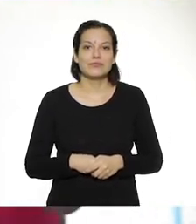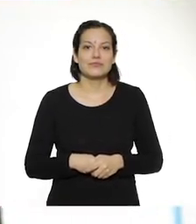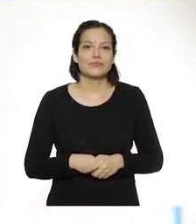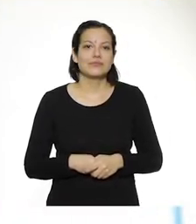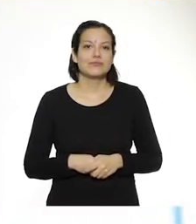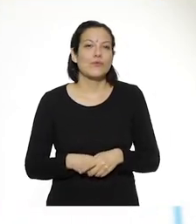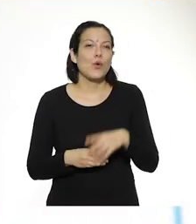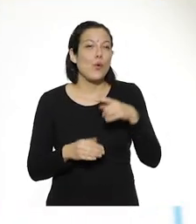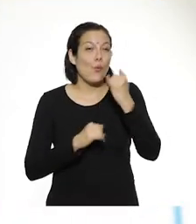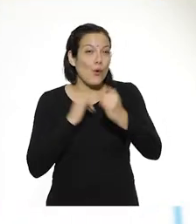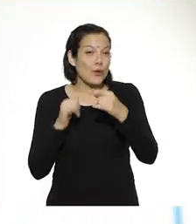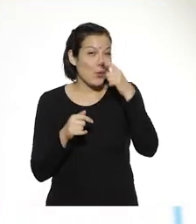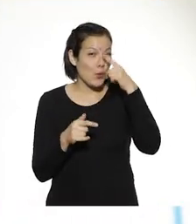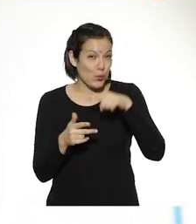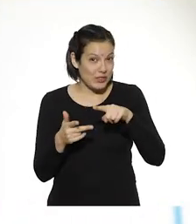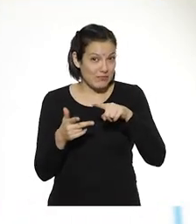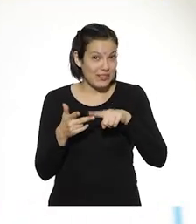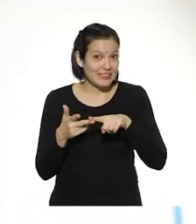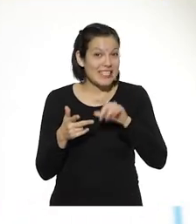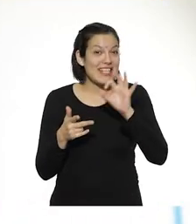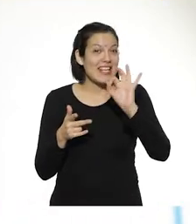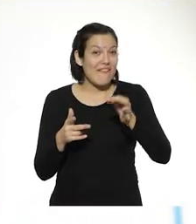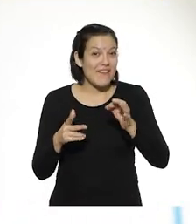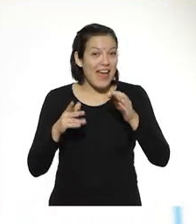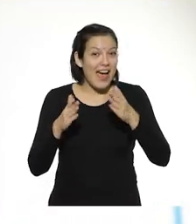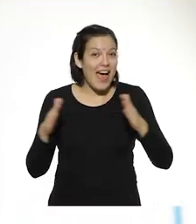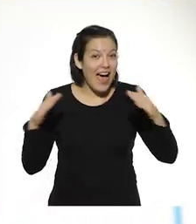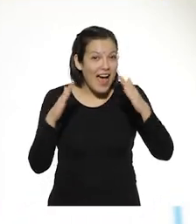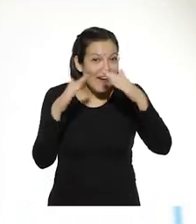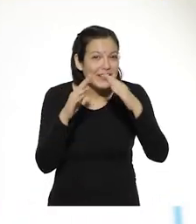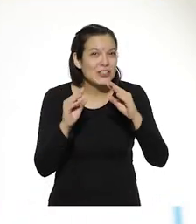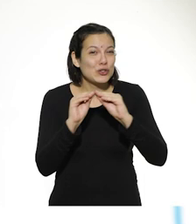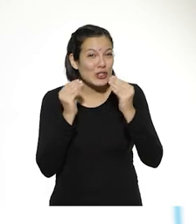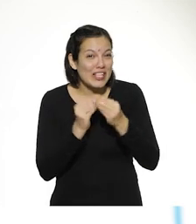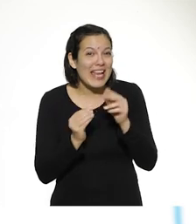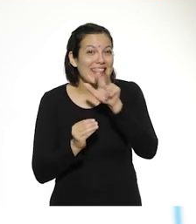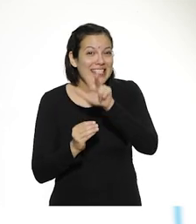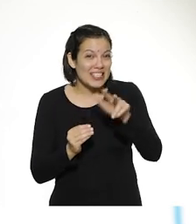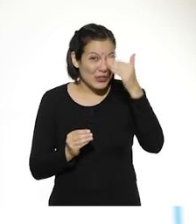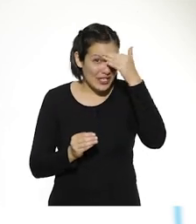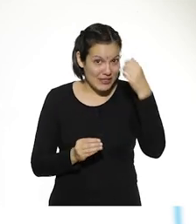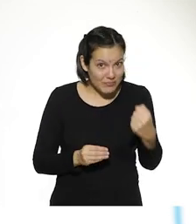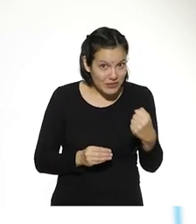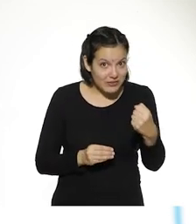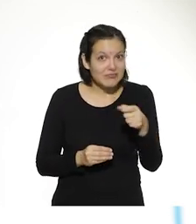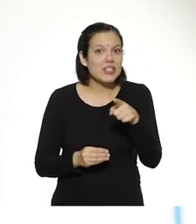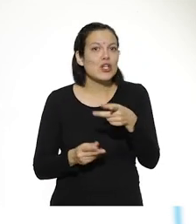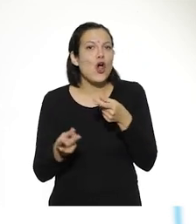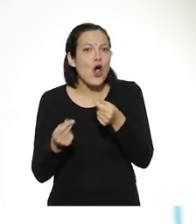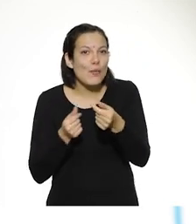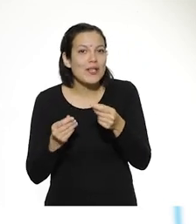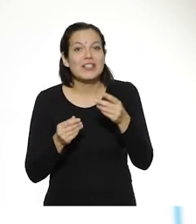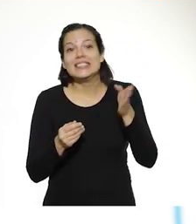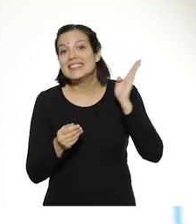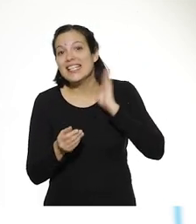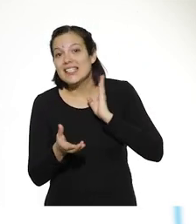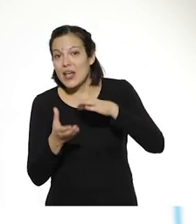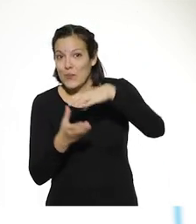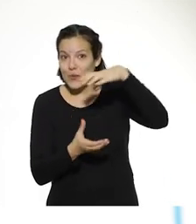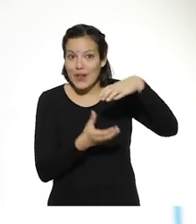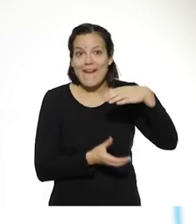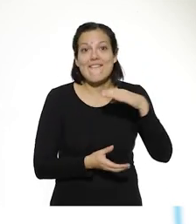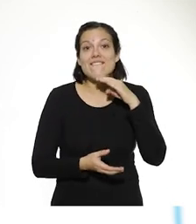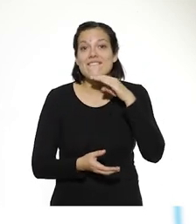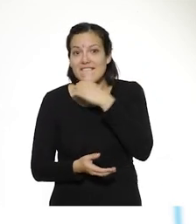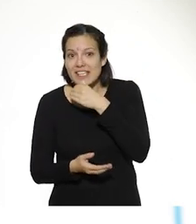Y te cuento una última. ¿Sabías que el cabildo abierto costó 315 pesos? Con eso se compraron 16 botellones de